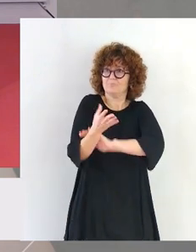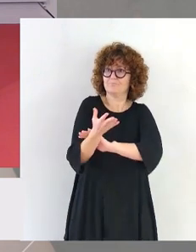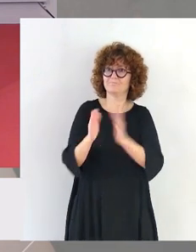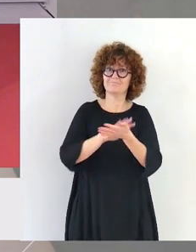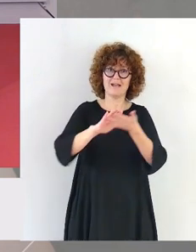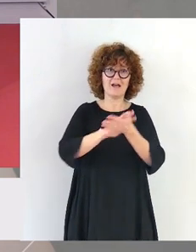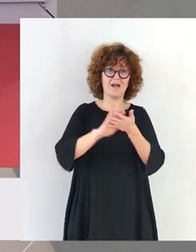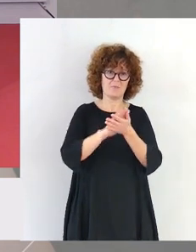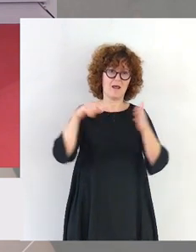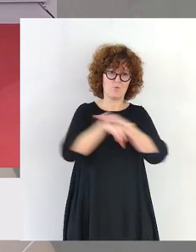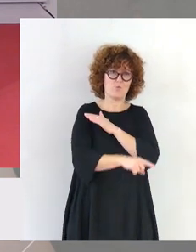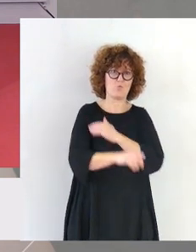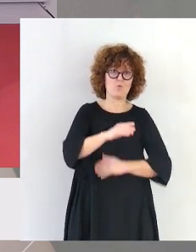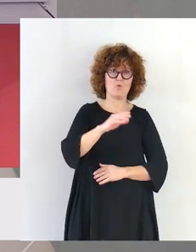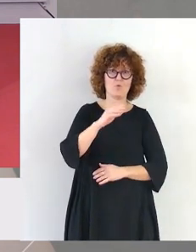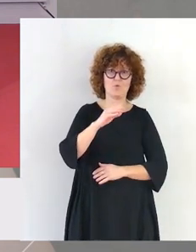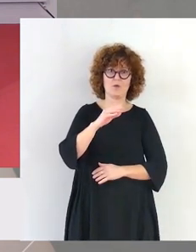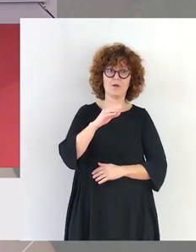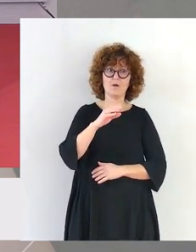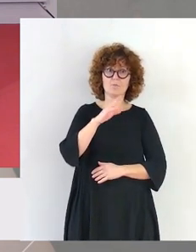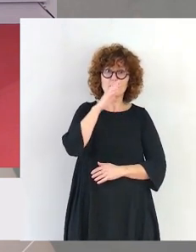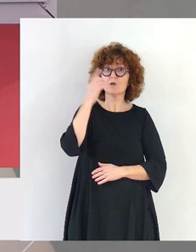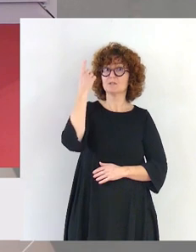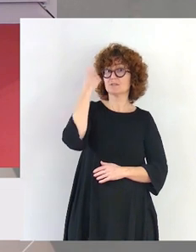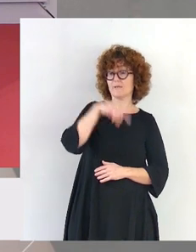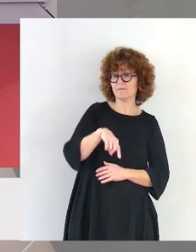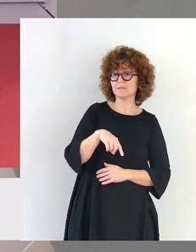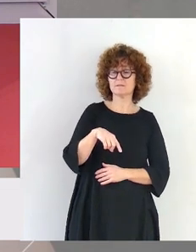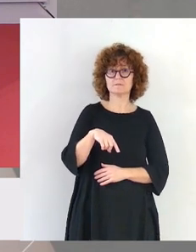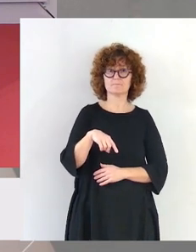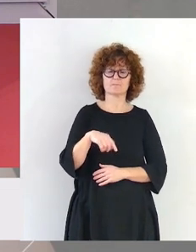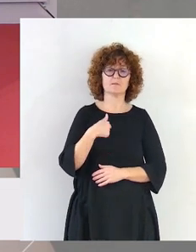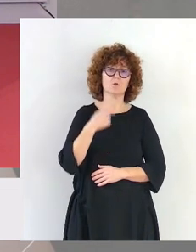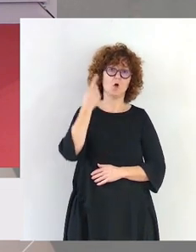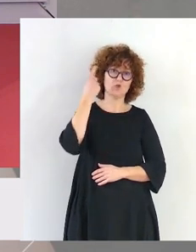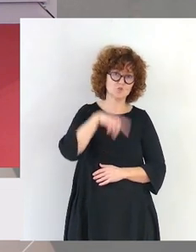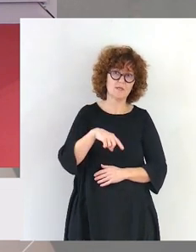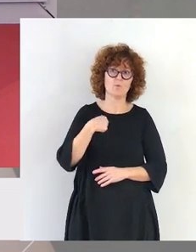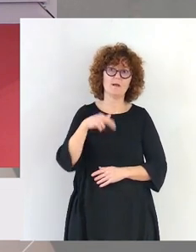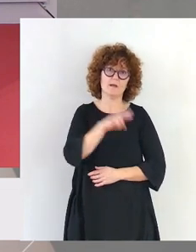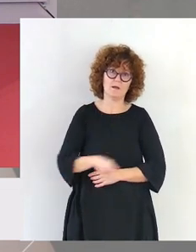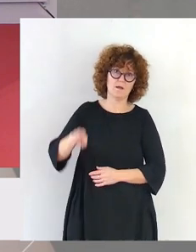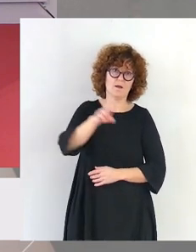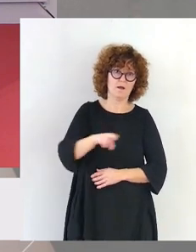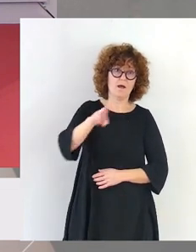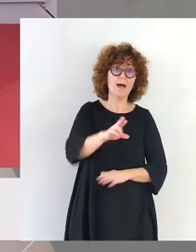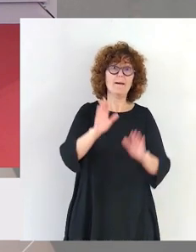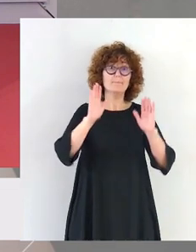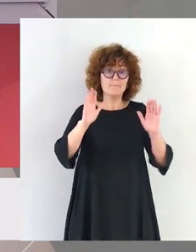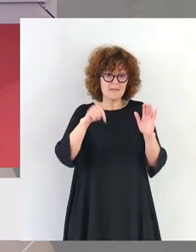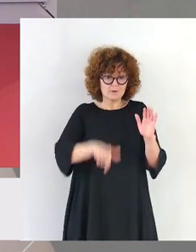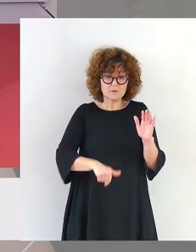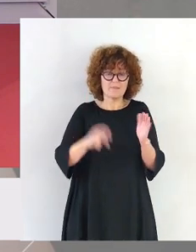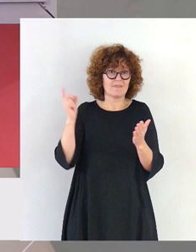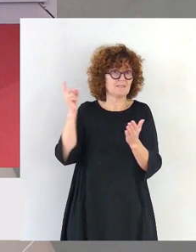en profundidad porque creo que estamos como ya se suele decir es una muletilla pero yo creo que tenemos que resaltarlo estamos ante el principal